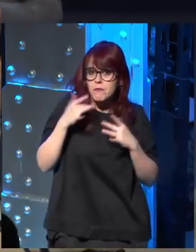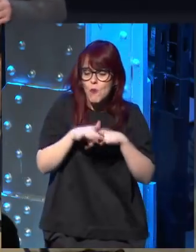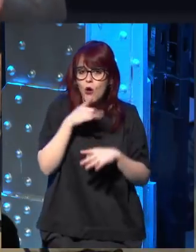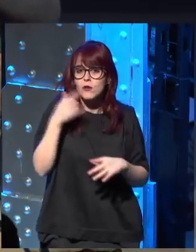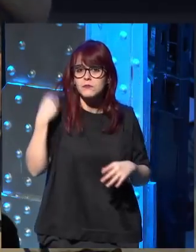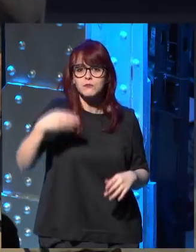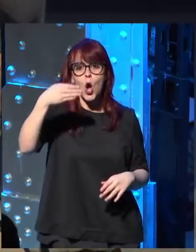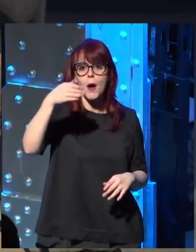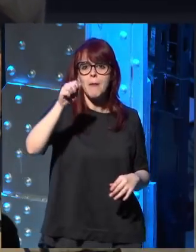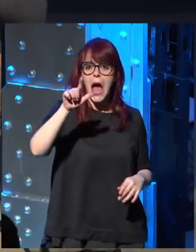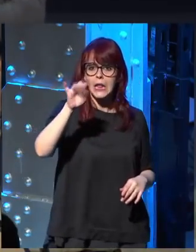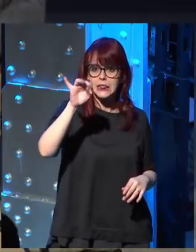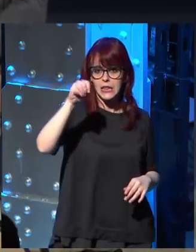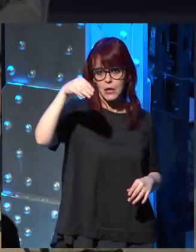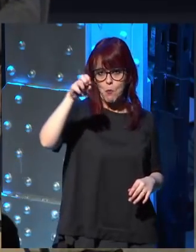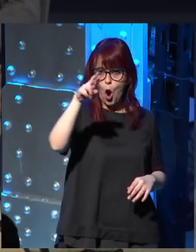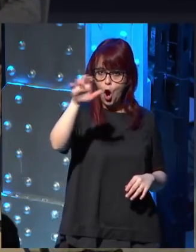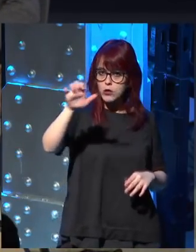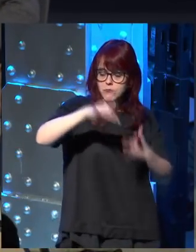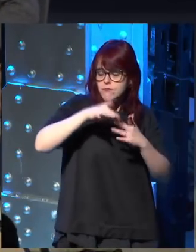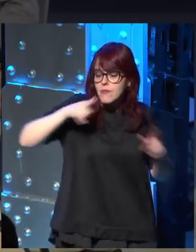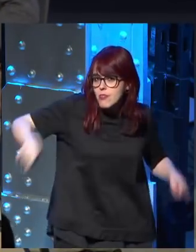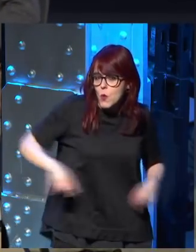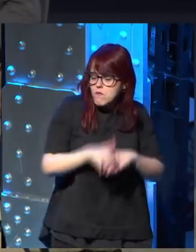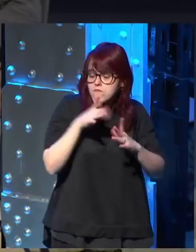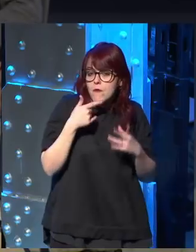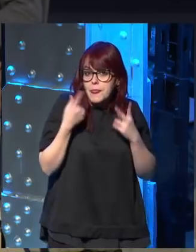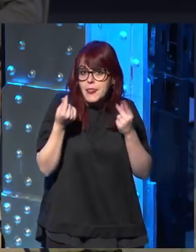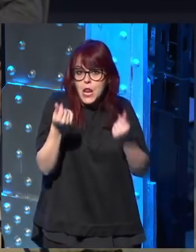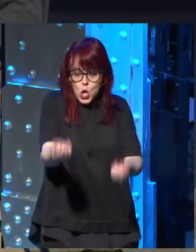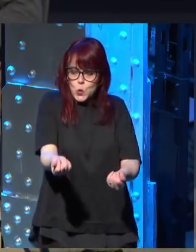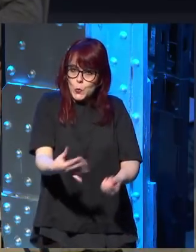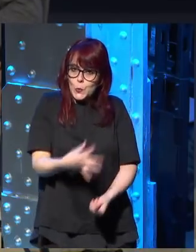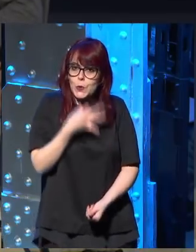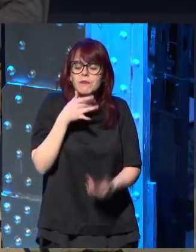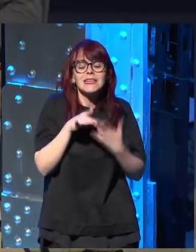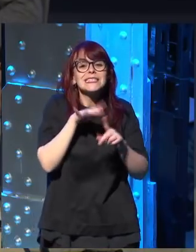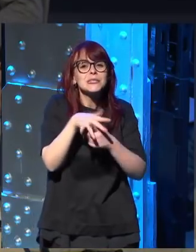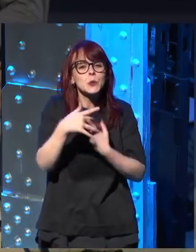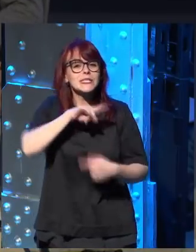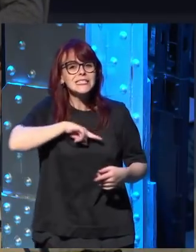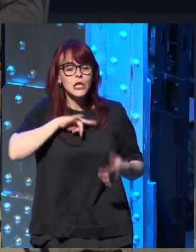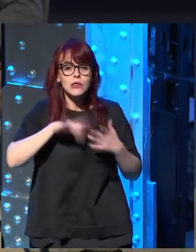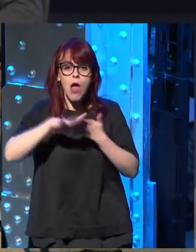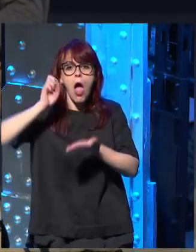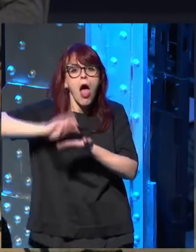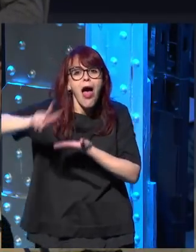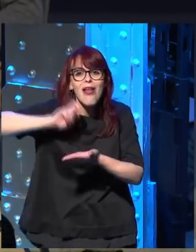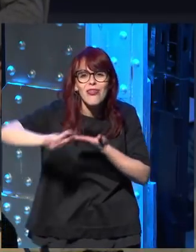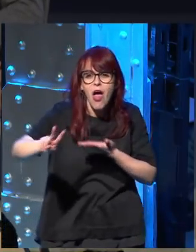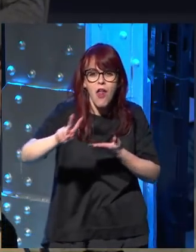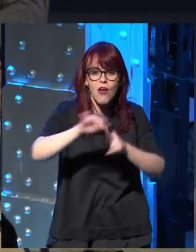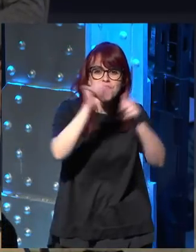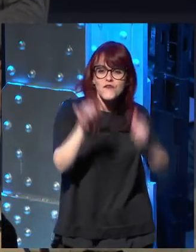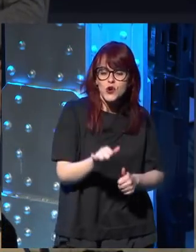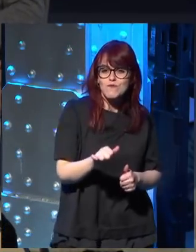en Baltimore, ¿no? Entonces, esa noción de la caminata, ¿no?